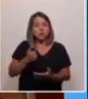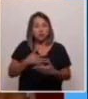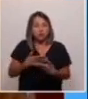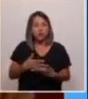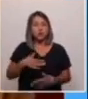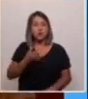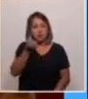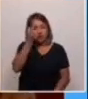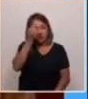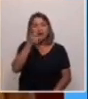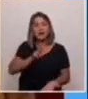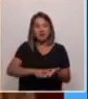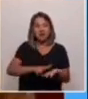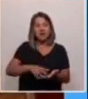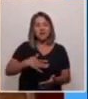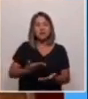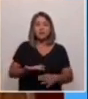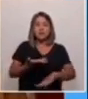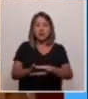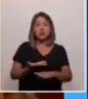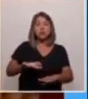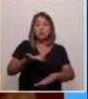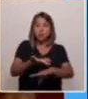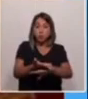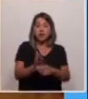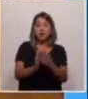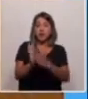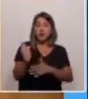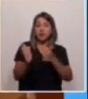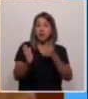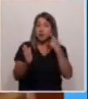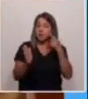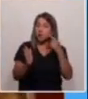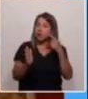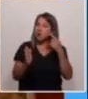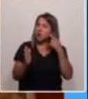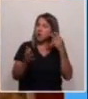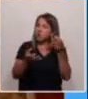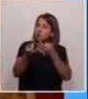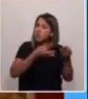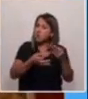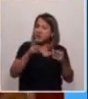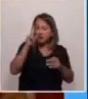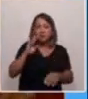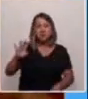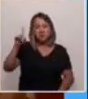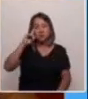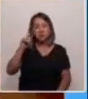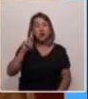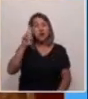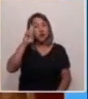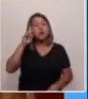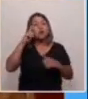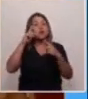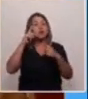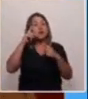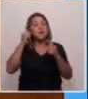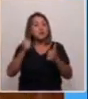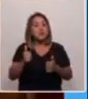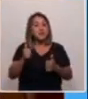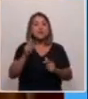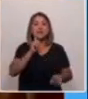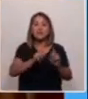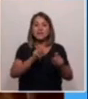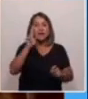entender, realmente la propuesta es buena. Pero cuando yo escucho las reflexiones que estamos haciendo, recuerden, la capacidad crítica reflexiva es algo